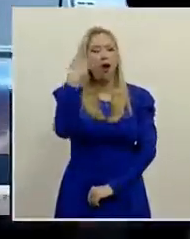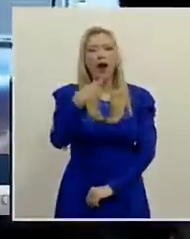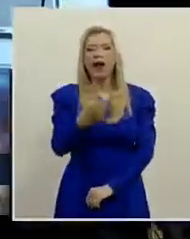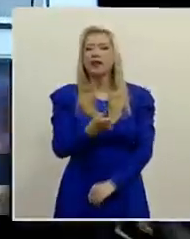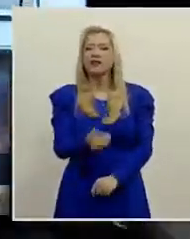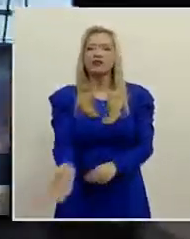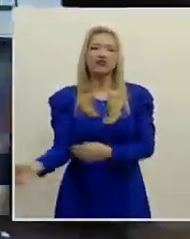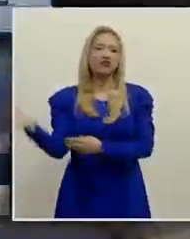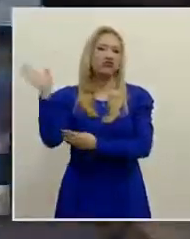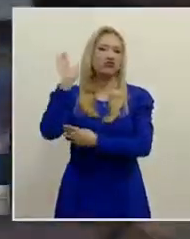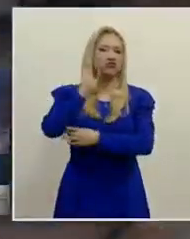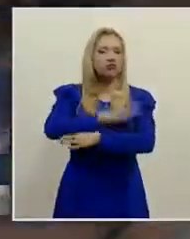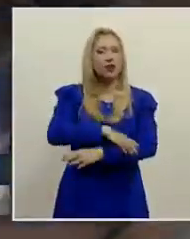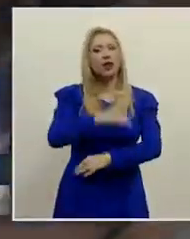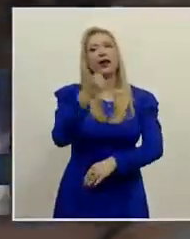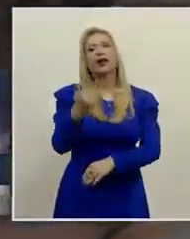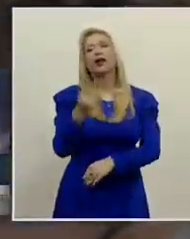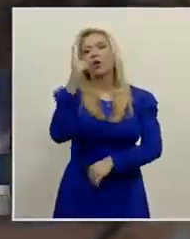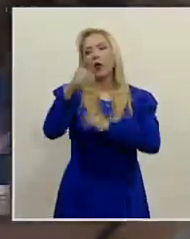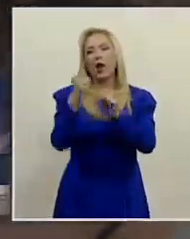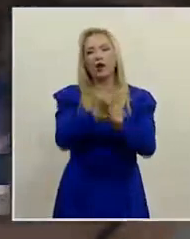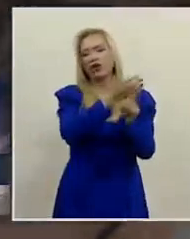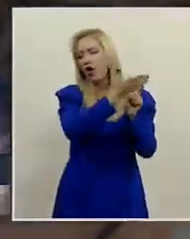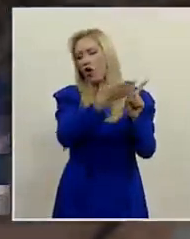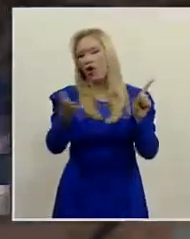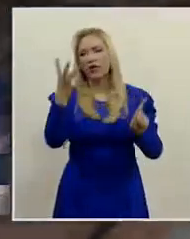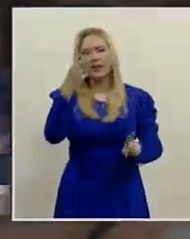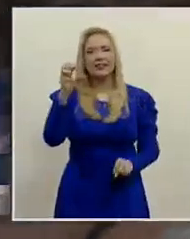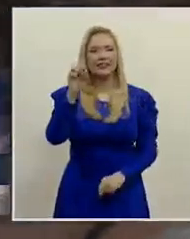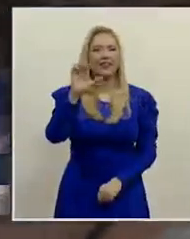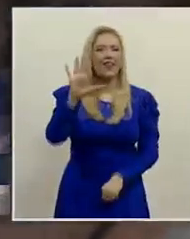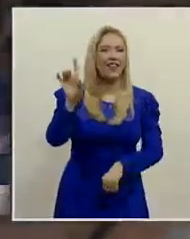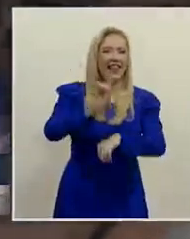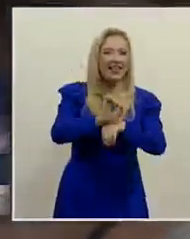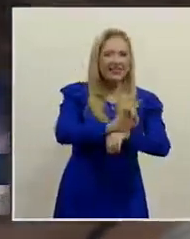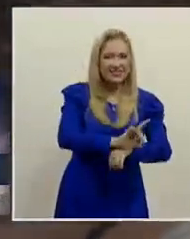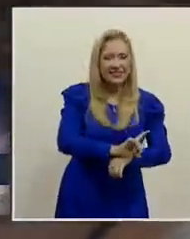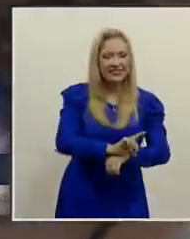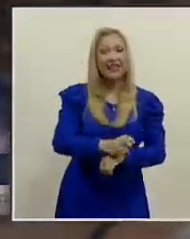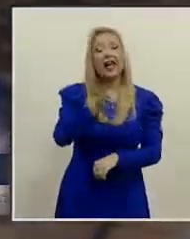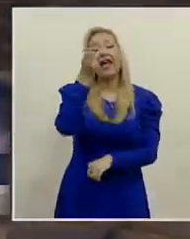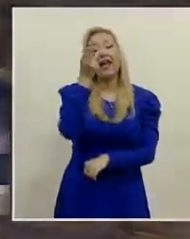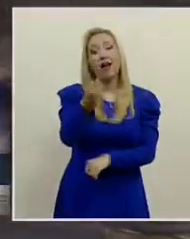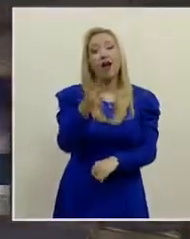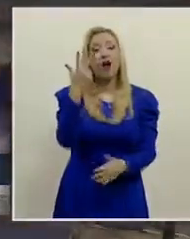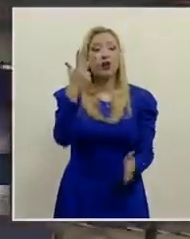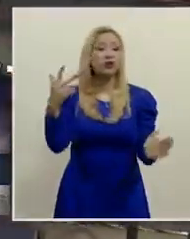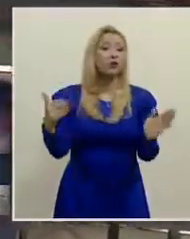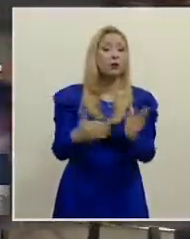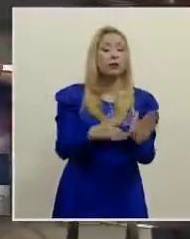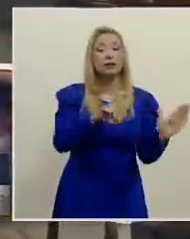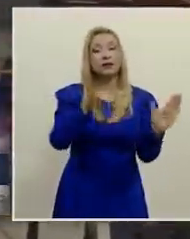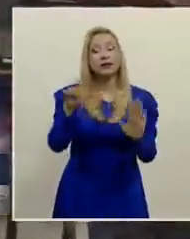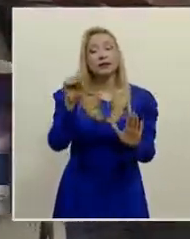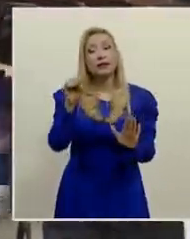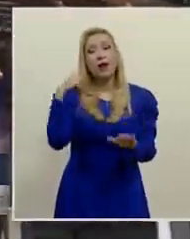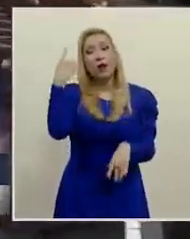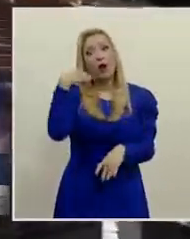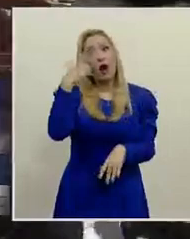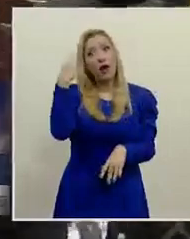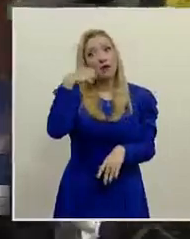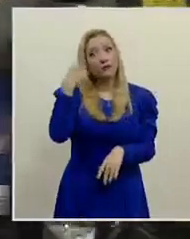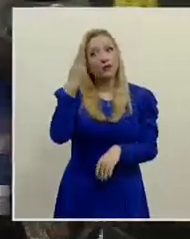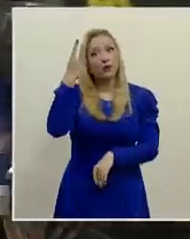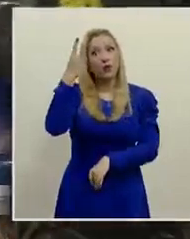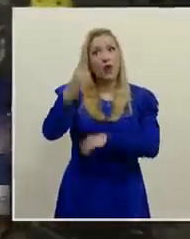del día, los 365 días del año. Desde entonces, transmite un total de 8.760 horas al año,